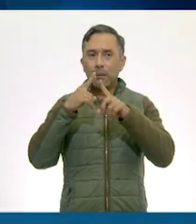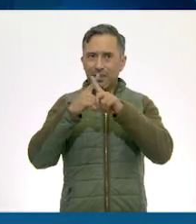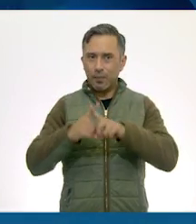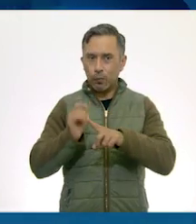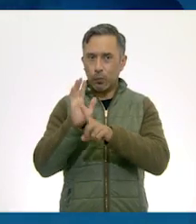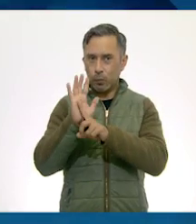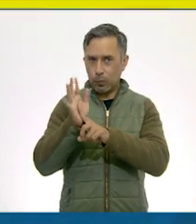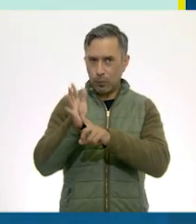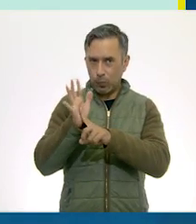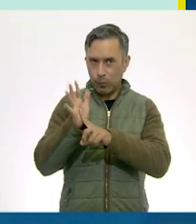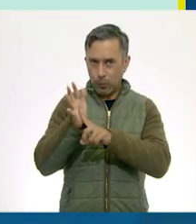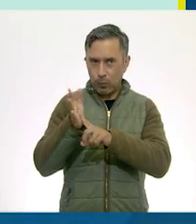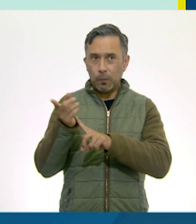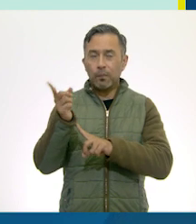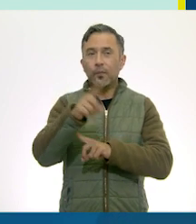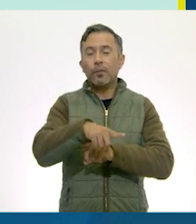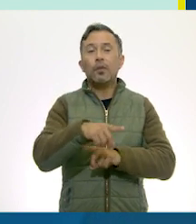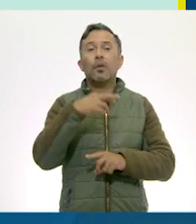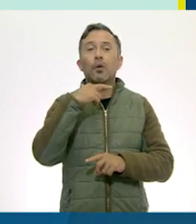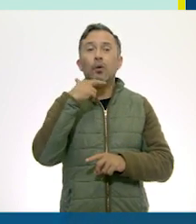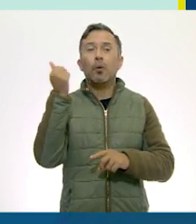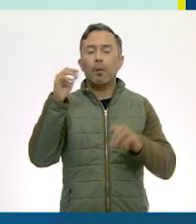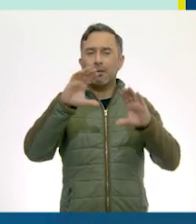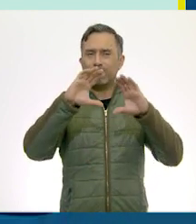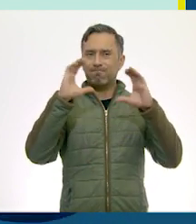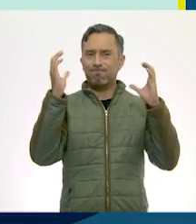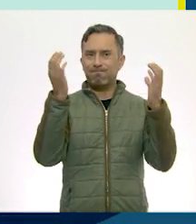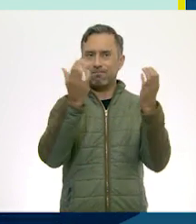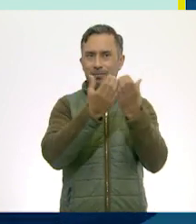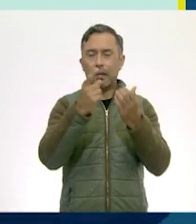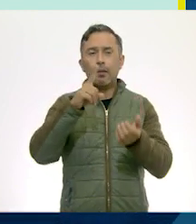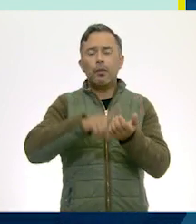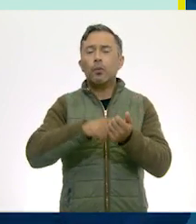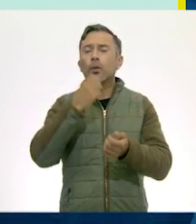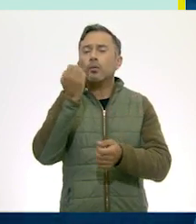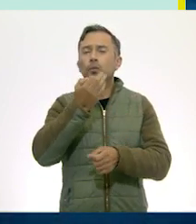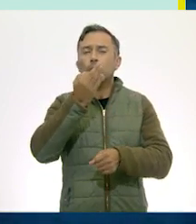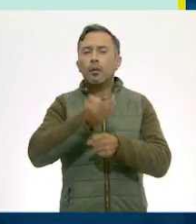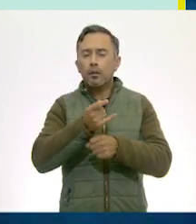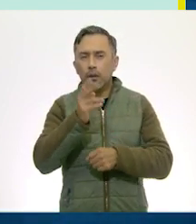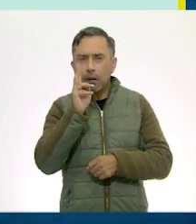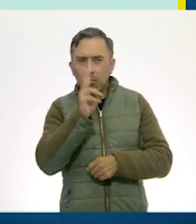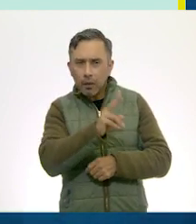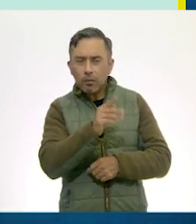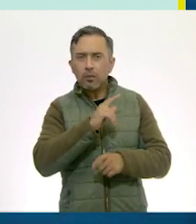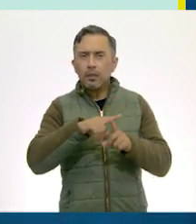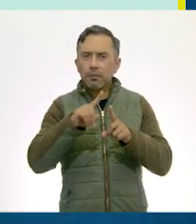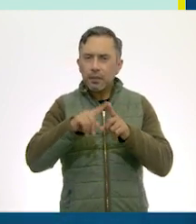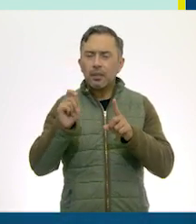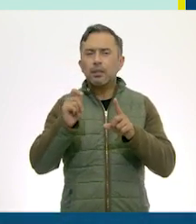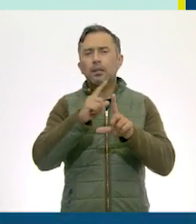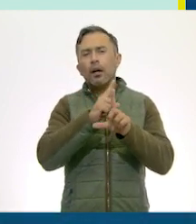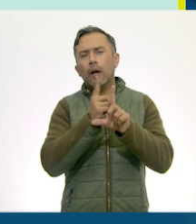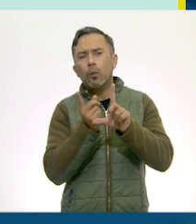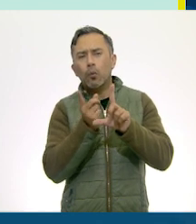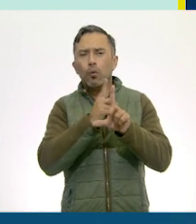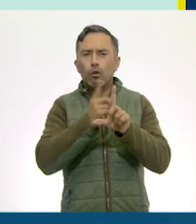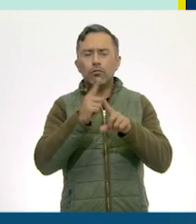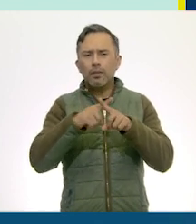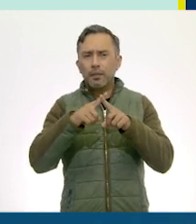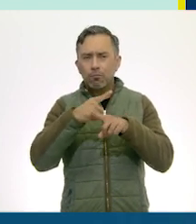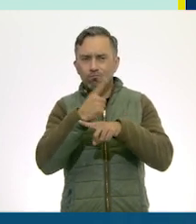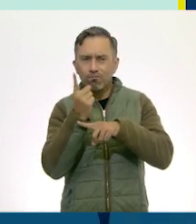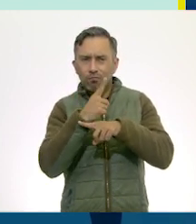Romano, mientras los alumnos observan de qué otro tipo de ángulos podríamos encontrar y qué tipo de